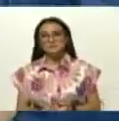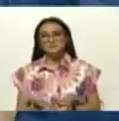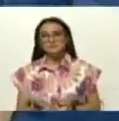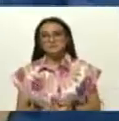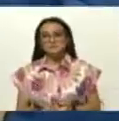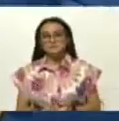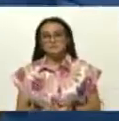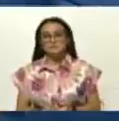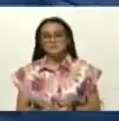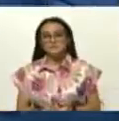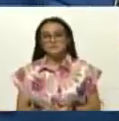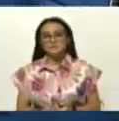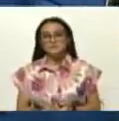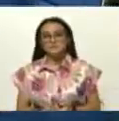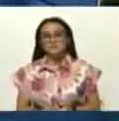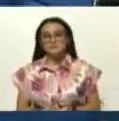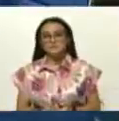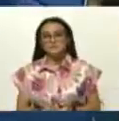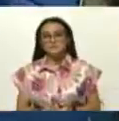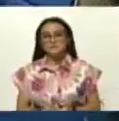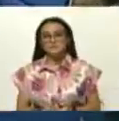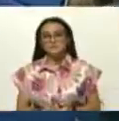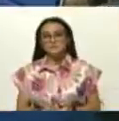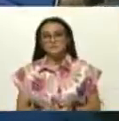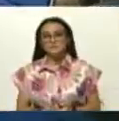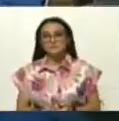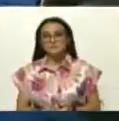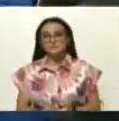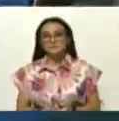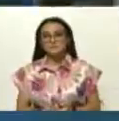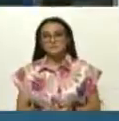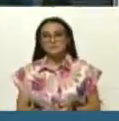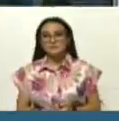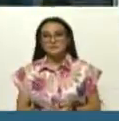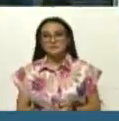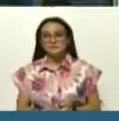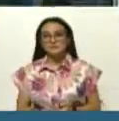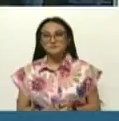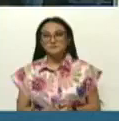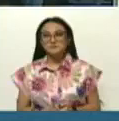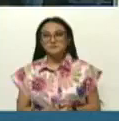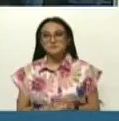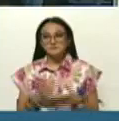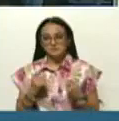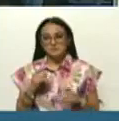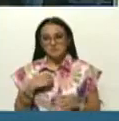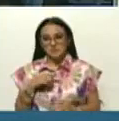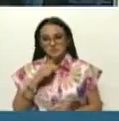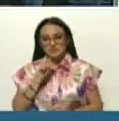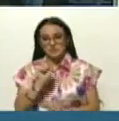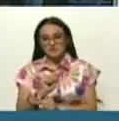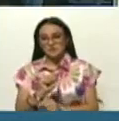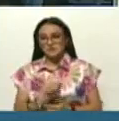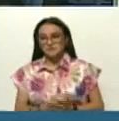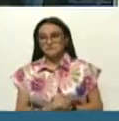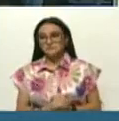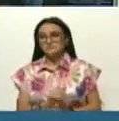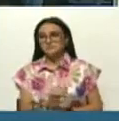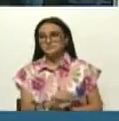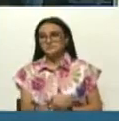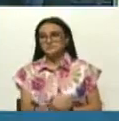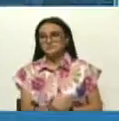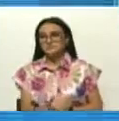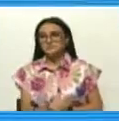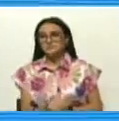Yo dije en estos días, lo voy a repetir pues para que Bueno, para que lo... ¿Esto